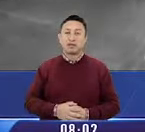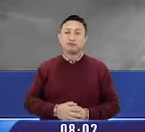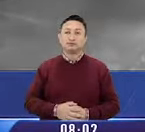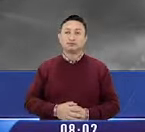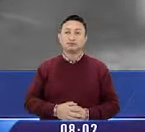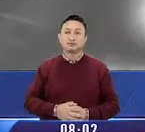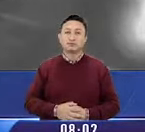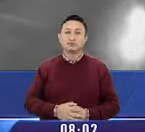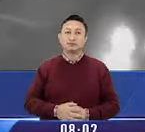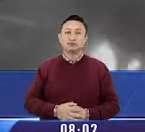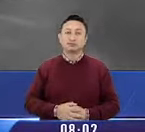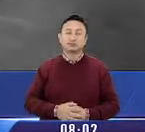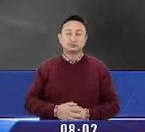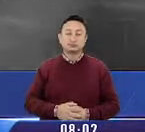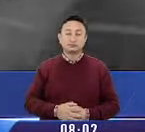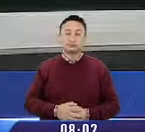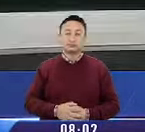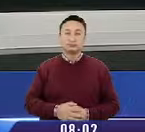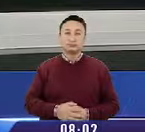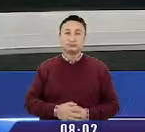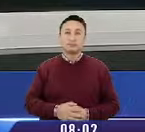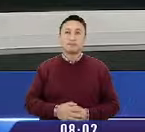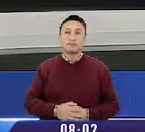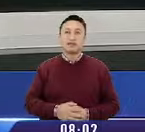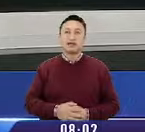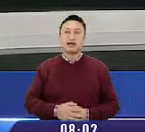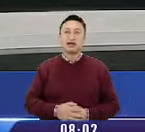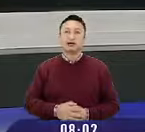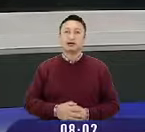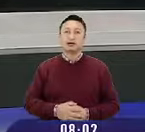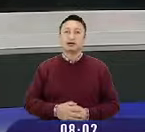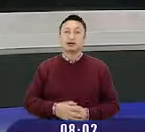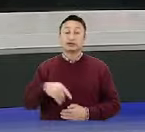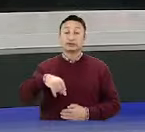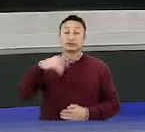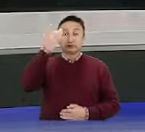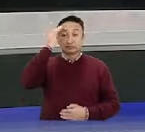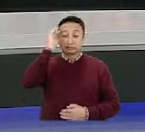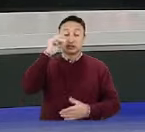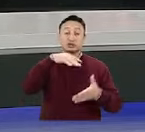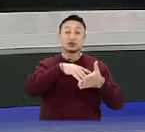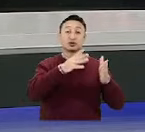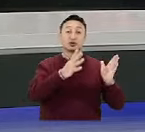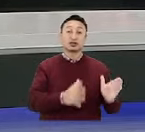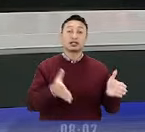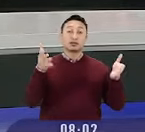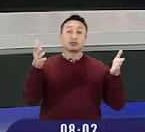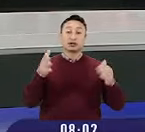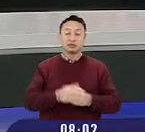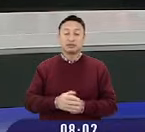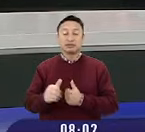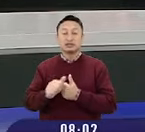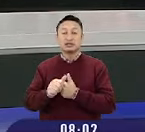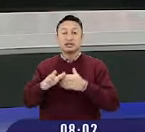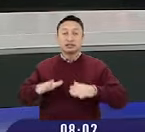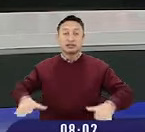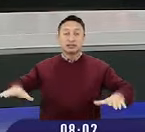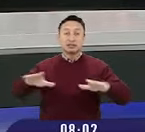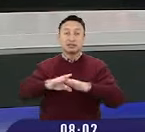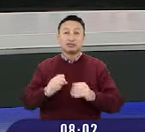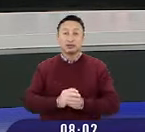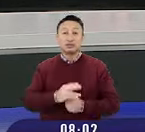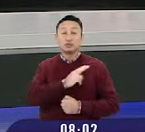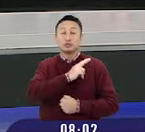Informó Marilyn Jaramillo. En su obra dicen vivir los estudiantes y docentes moradores de la Facultad de Medicina